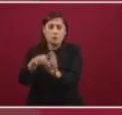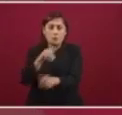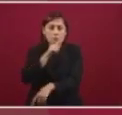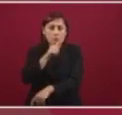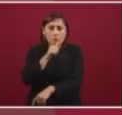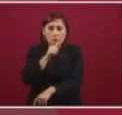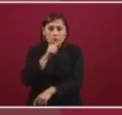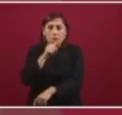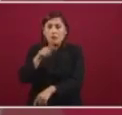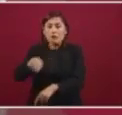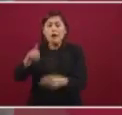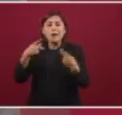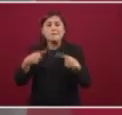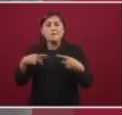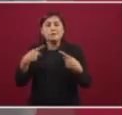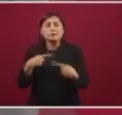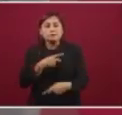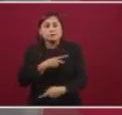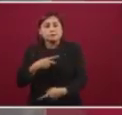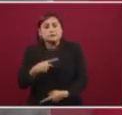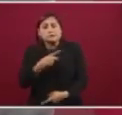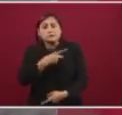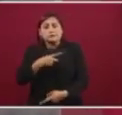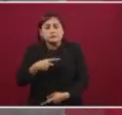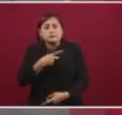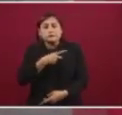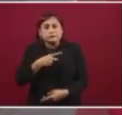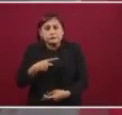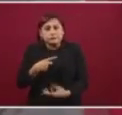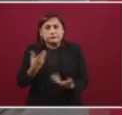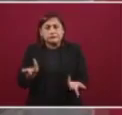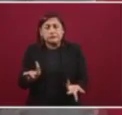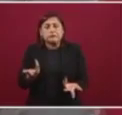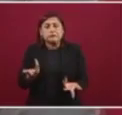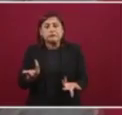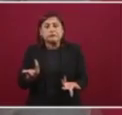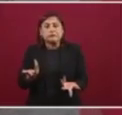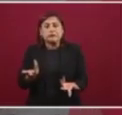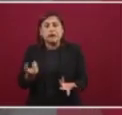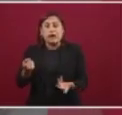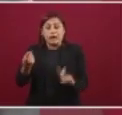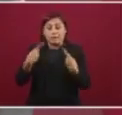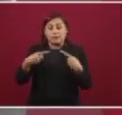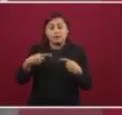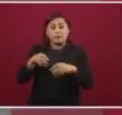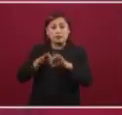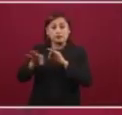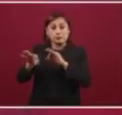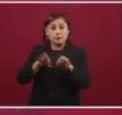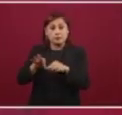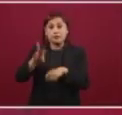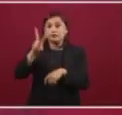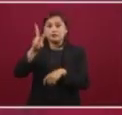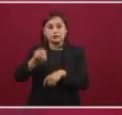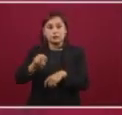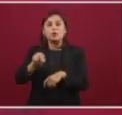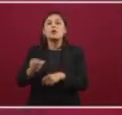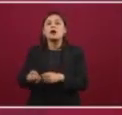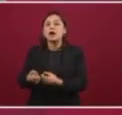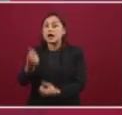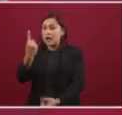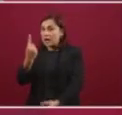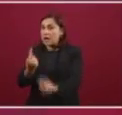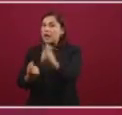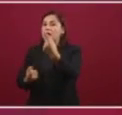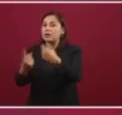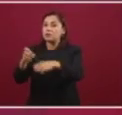deudas, en este caso no de los trabajadores, sino de empresarios de la industria